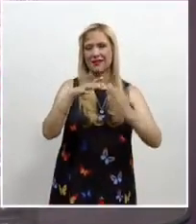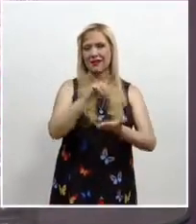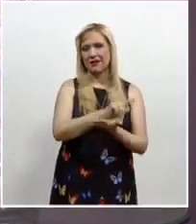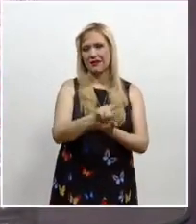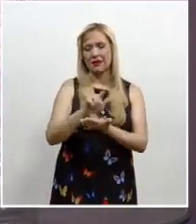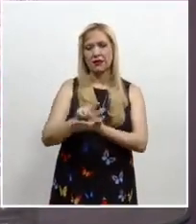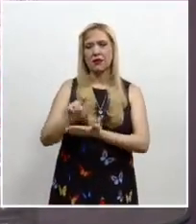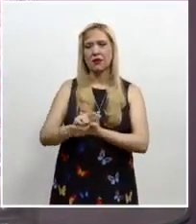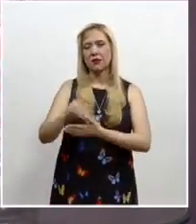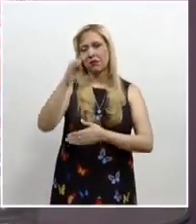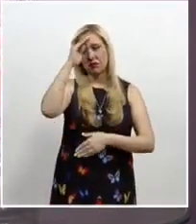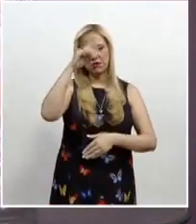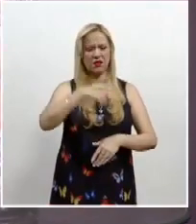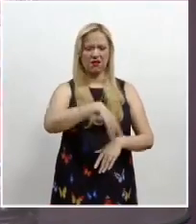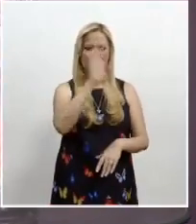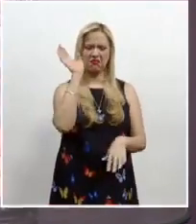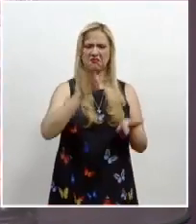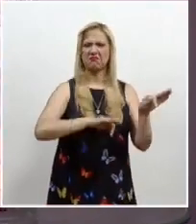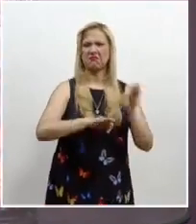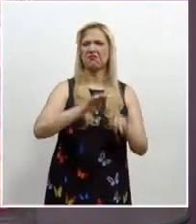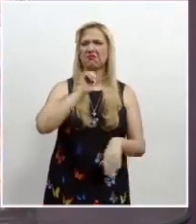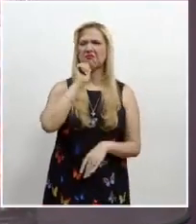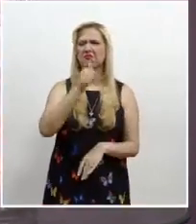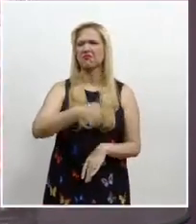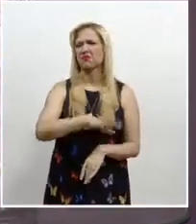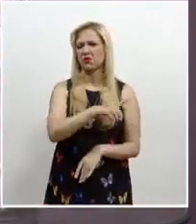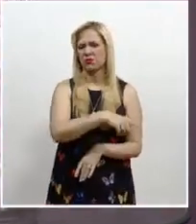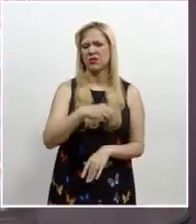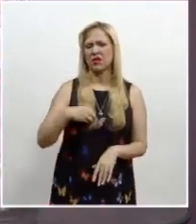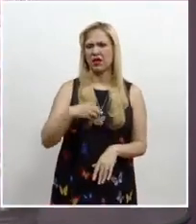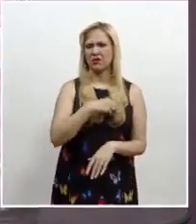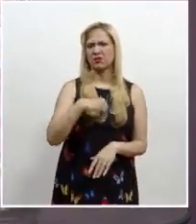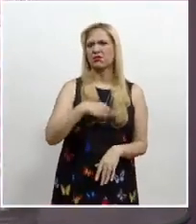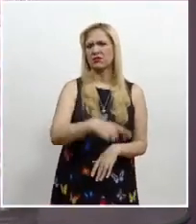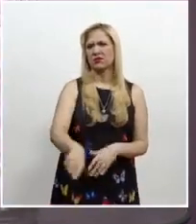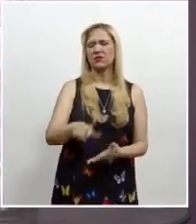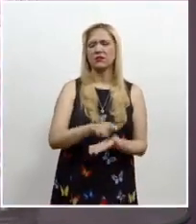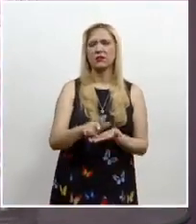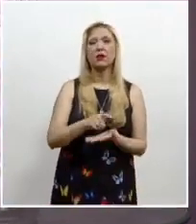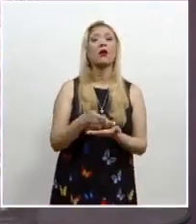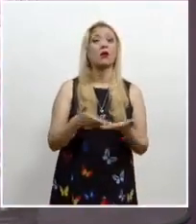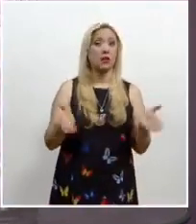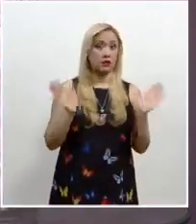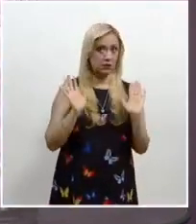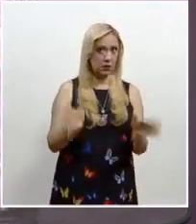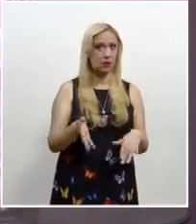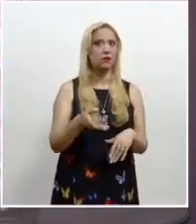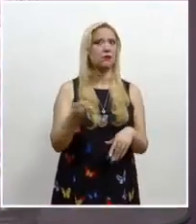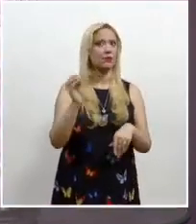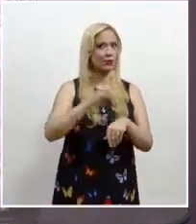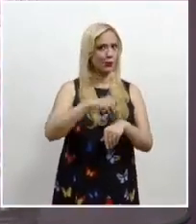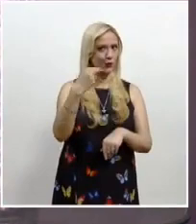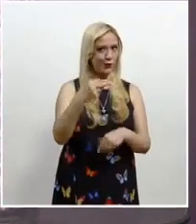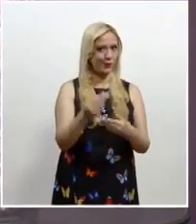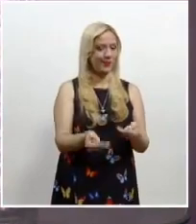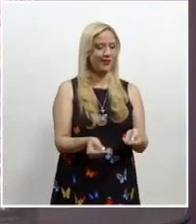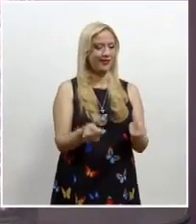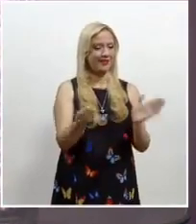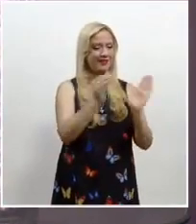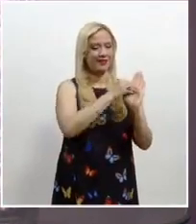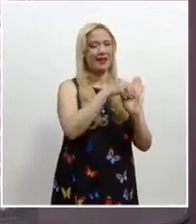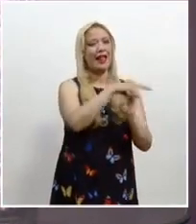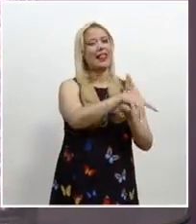trabajadoras por alguna cuestión que sabemos que es, hoy día son trabajadoras, es obligatorio